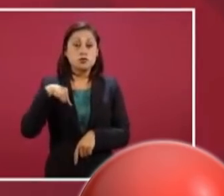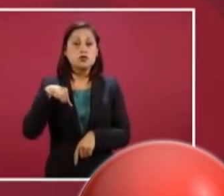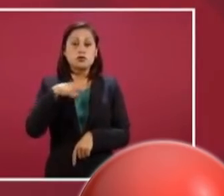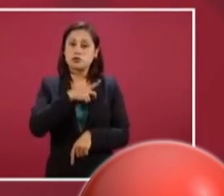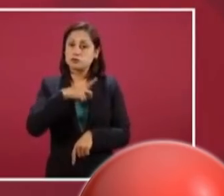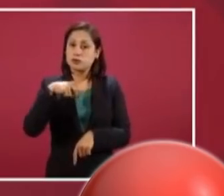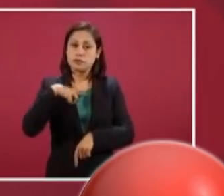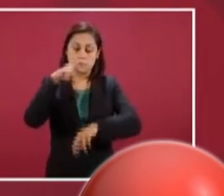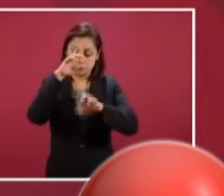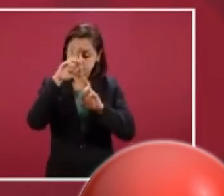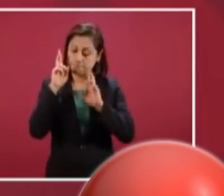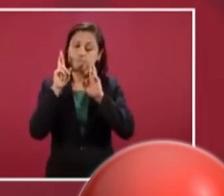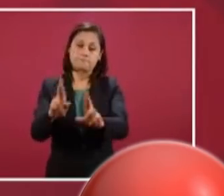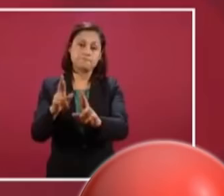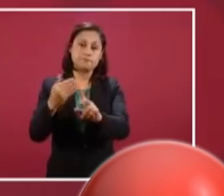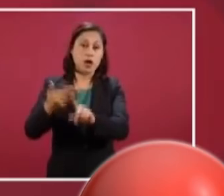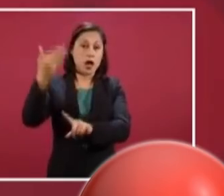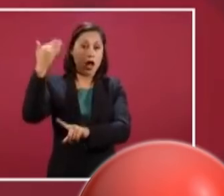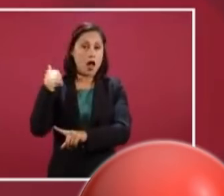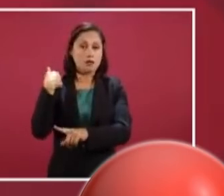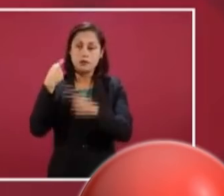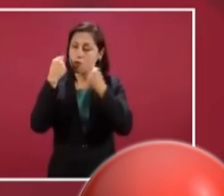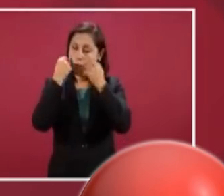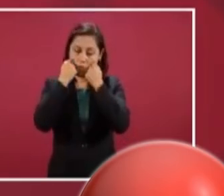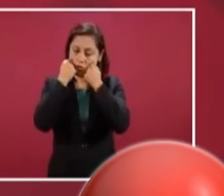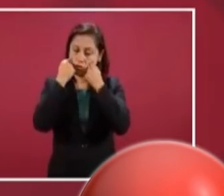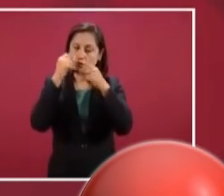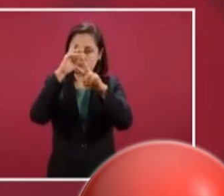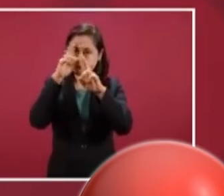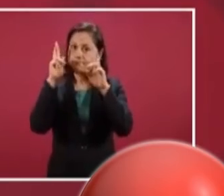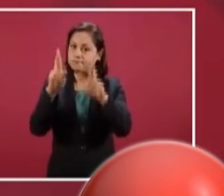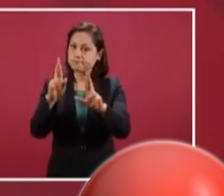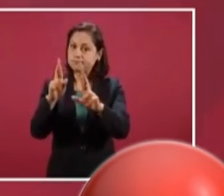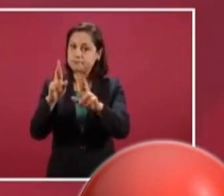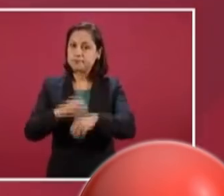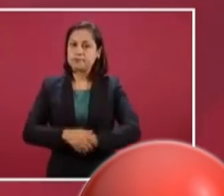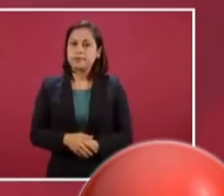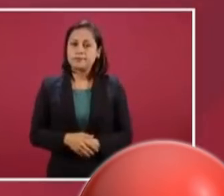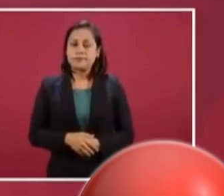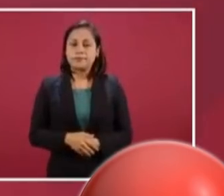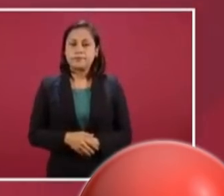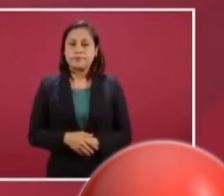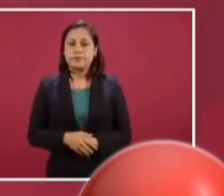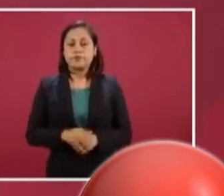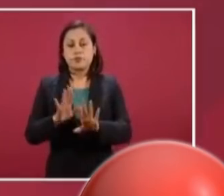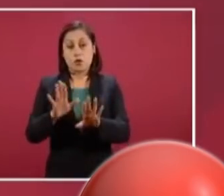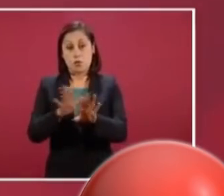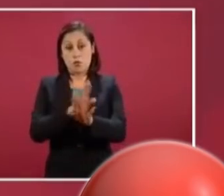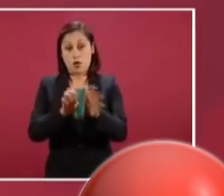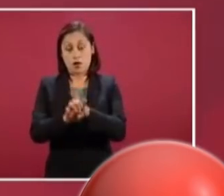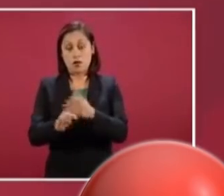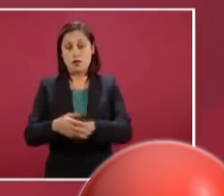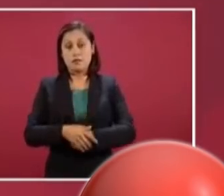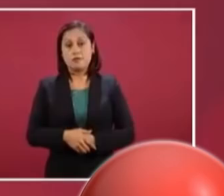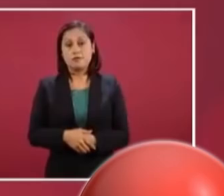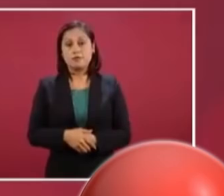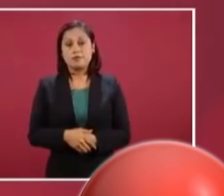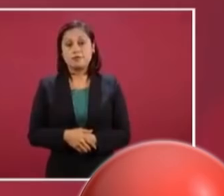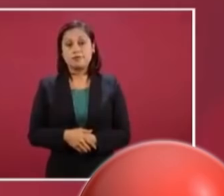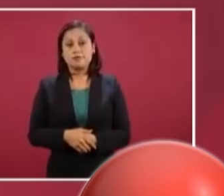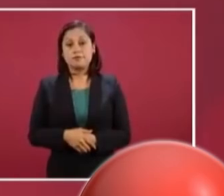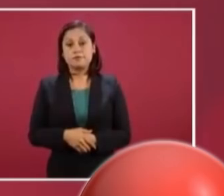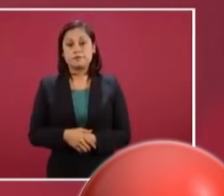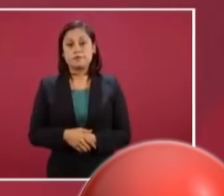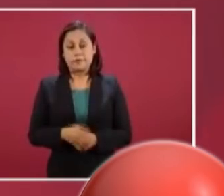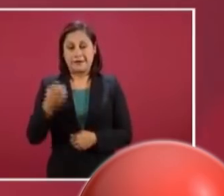honrar esos compromisos. En este caso, con esta